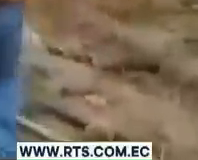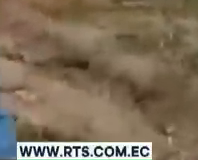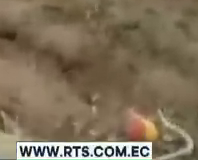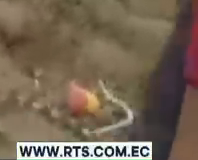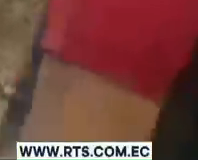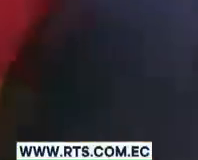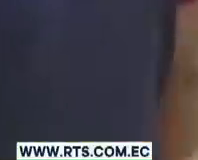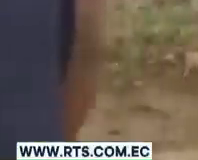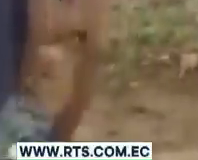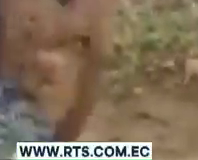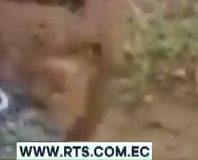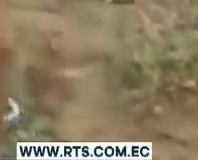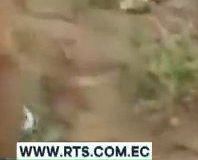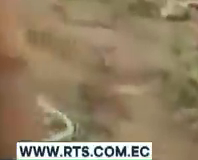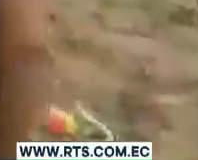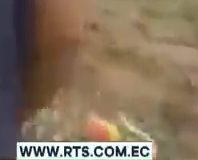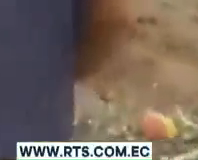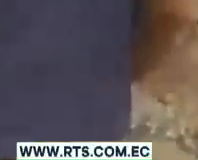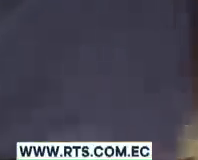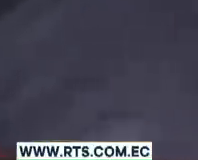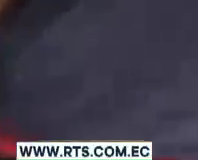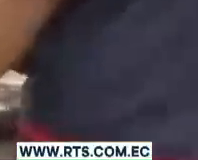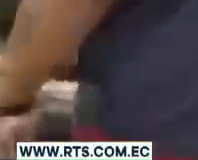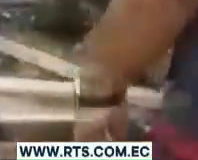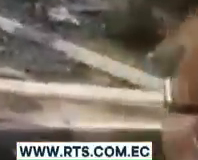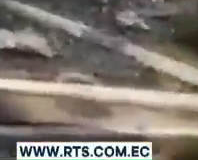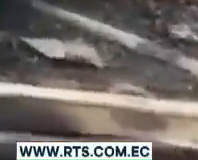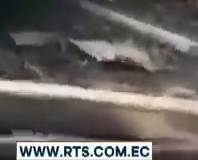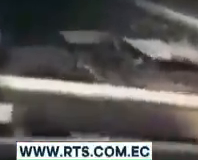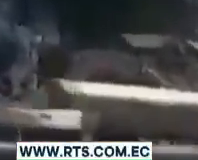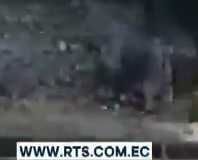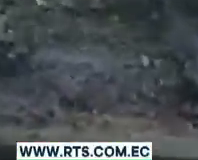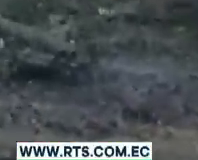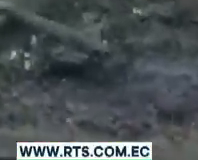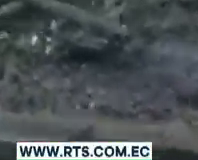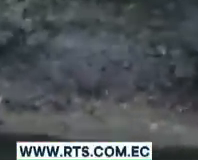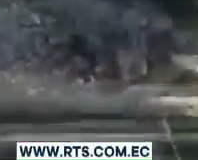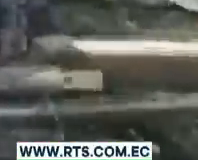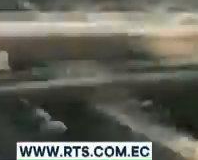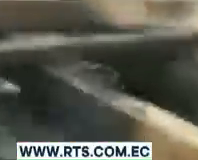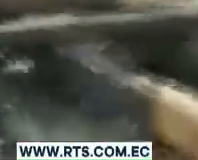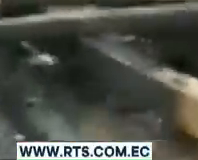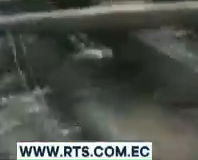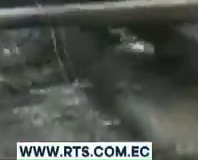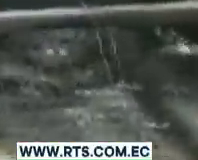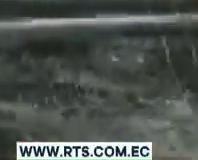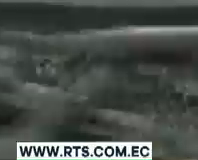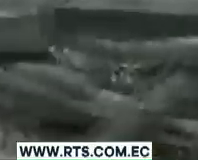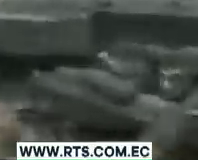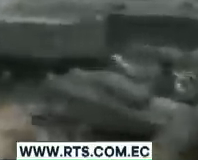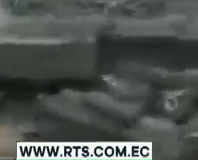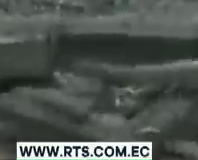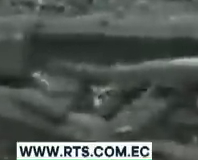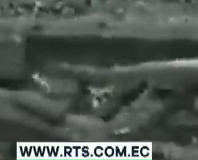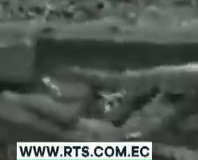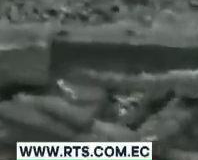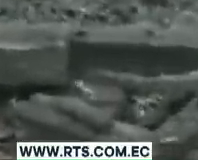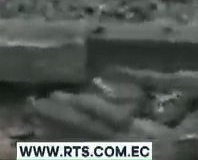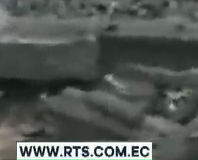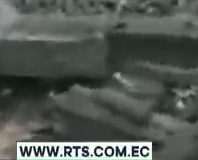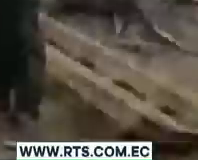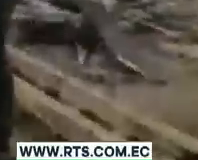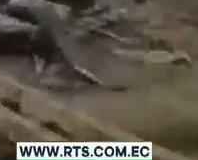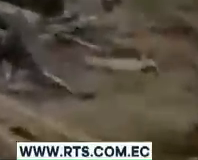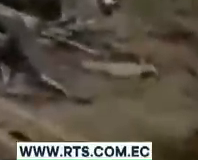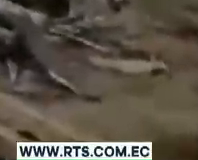cantón Babahoyo, capital de la provincia de Los Ríos. Los padres de los menores resultaron ilesos. Las autoridades